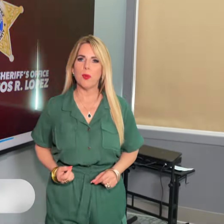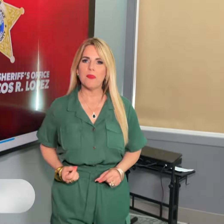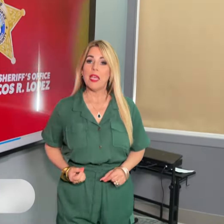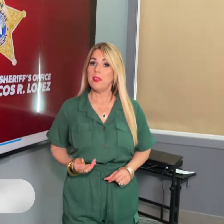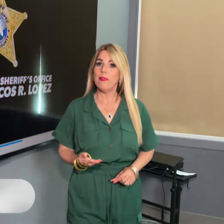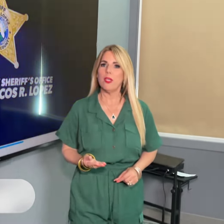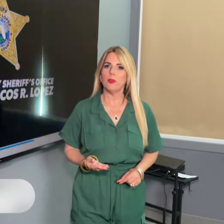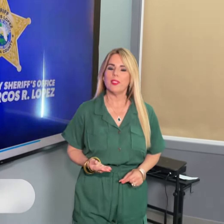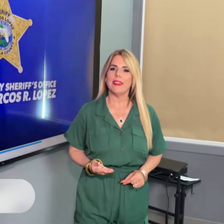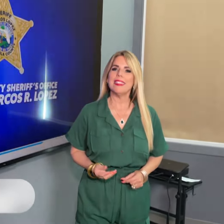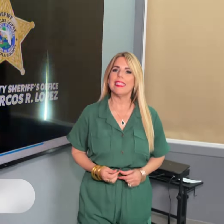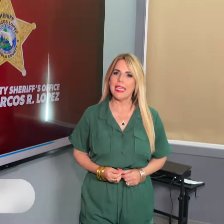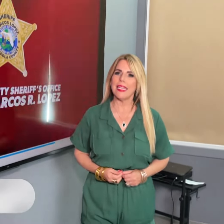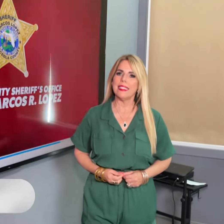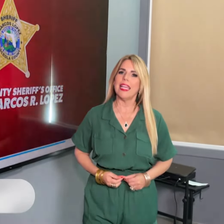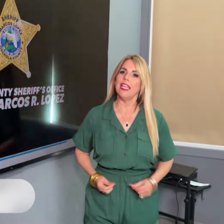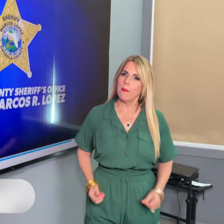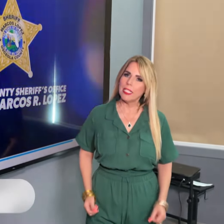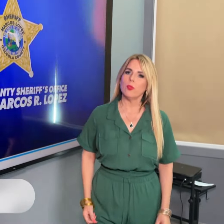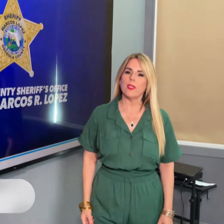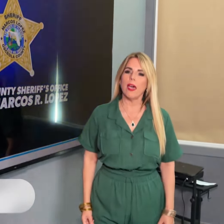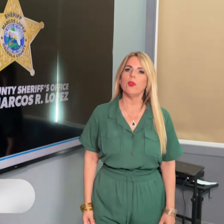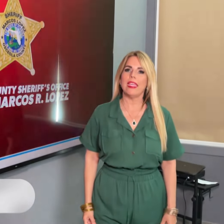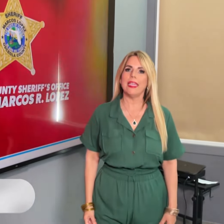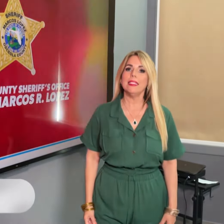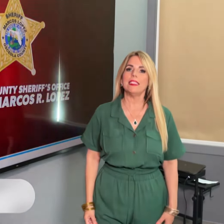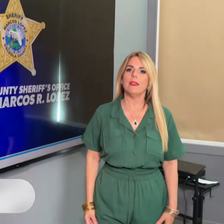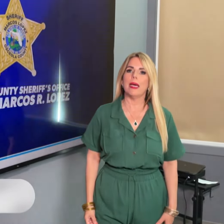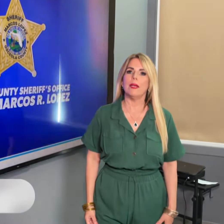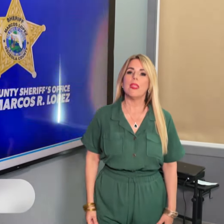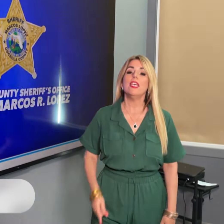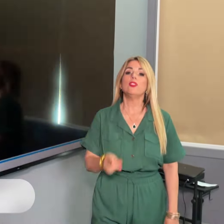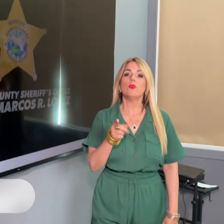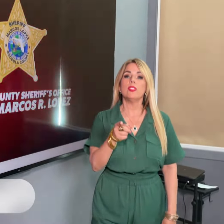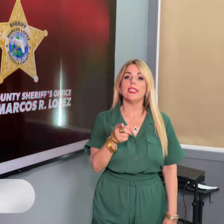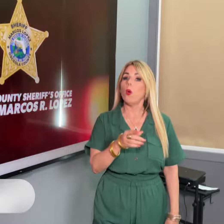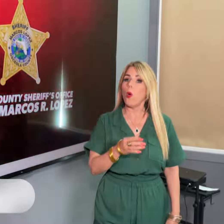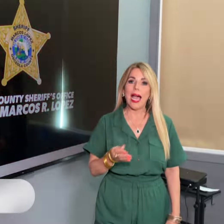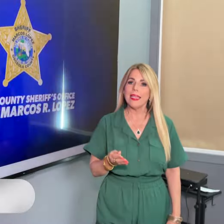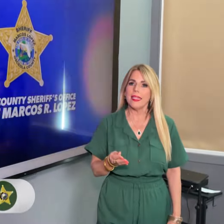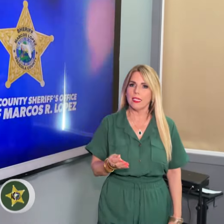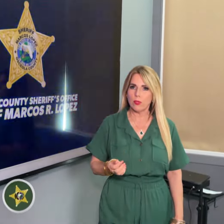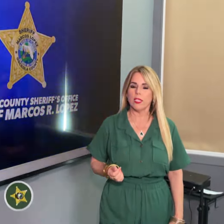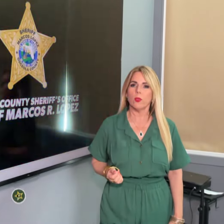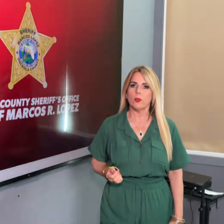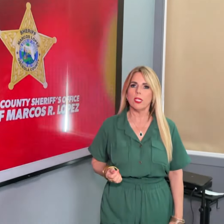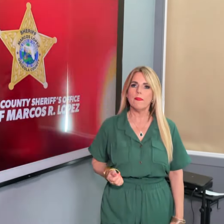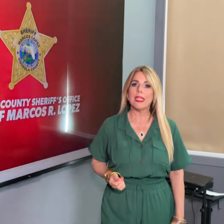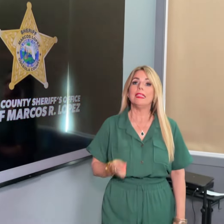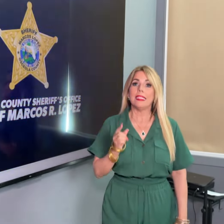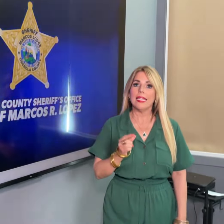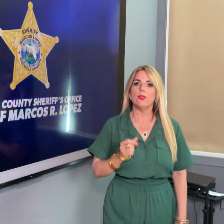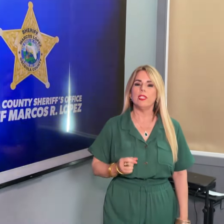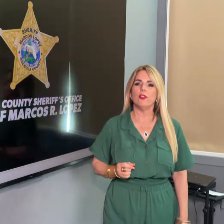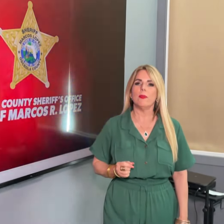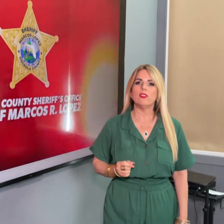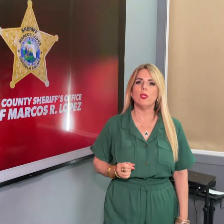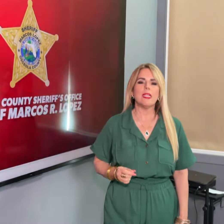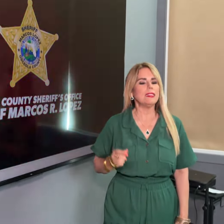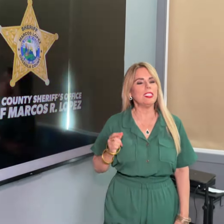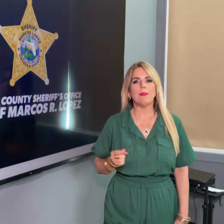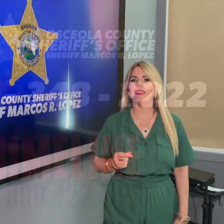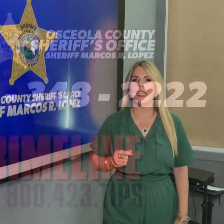Rico ya vieron ustedes Quién es el más buscado de esta semana si usted o alguien que usted conozca tiene alguna